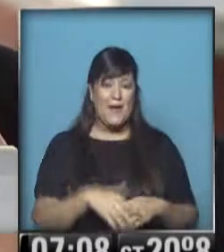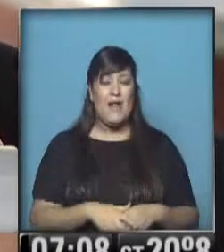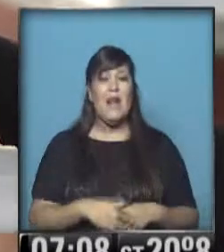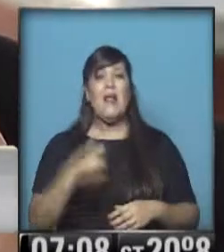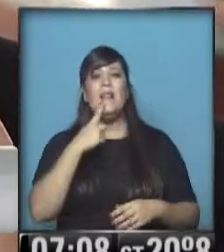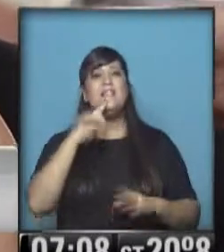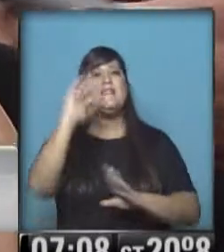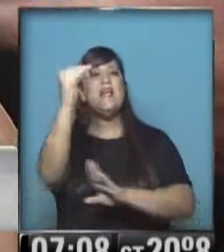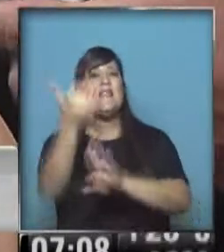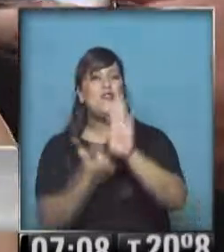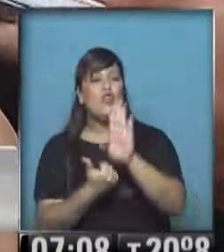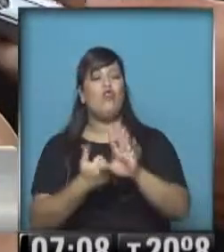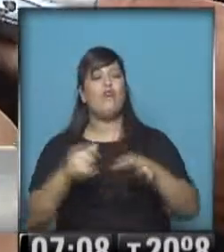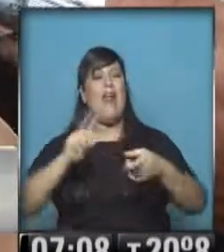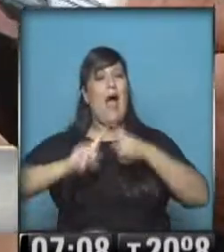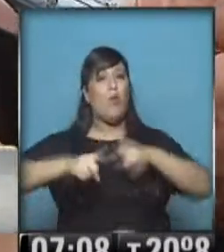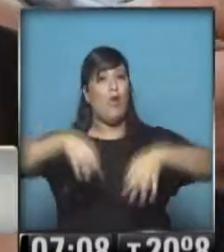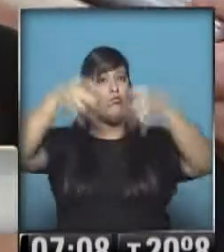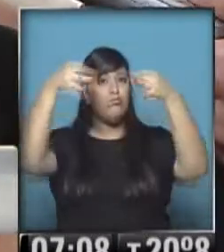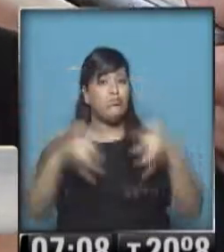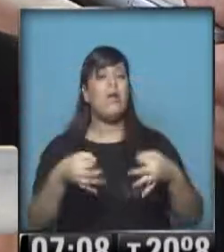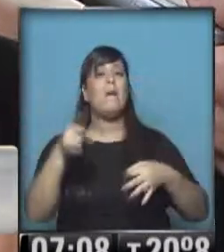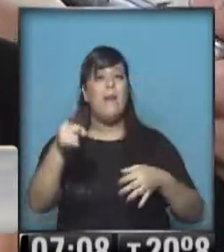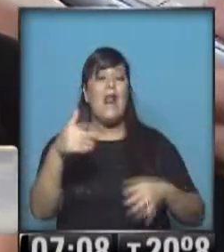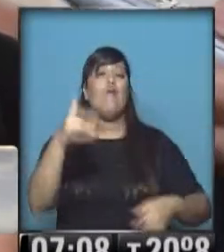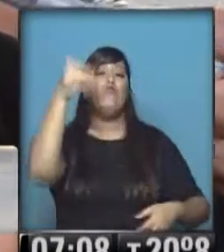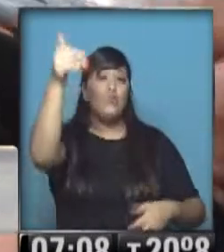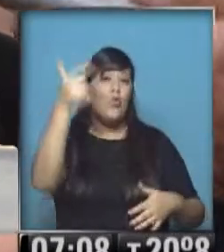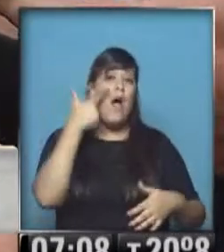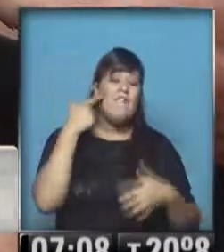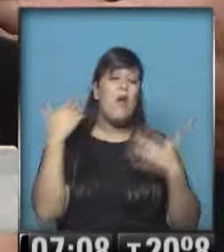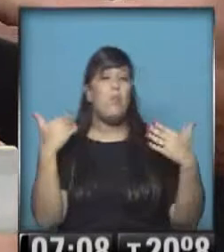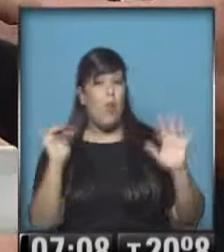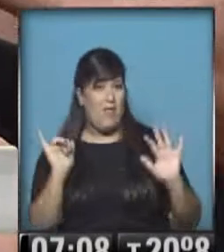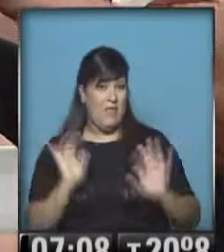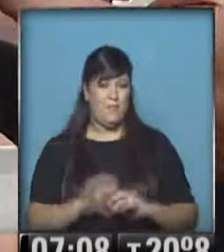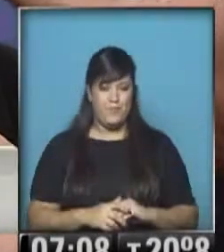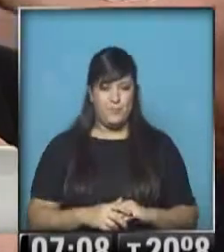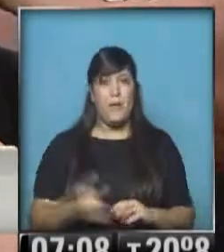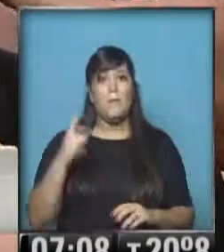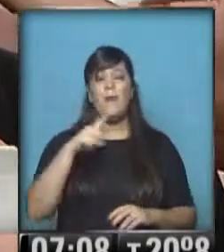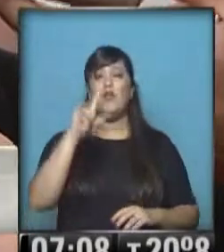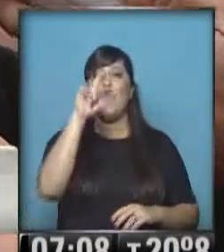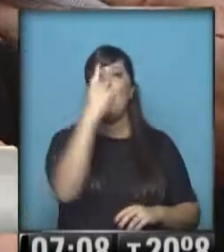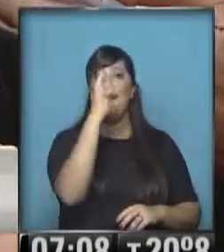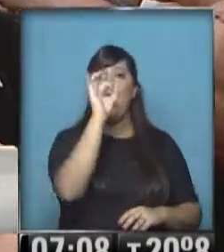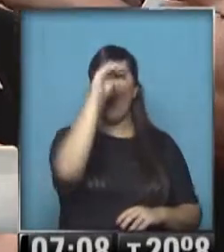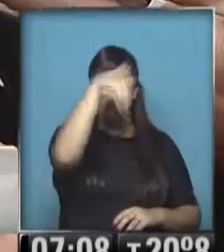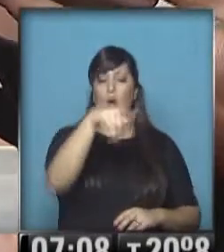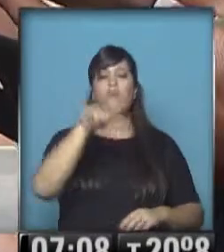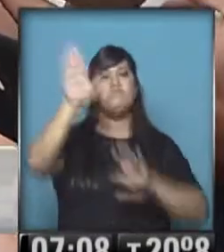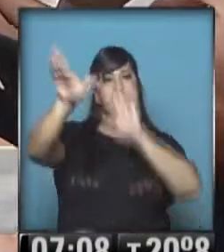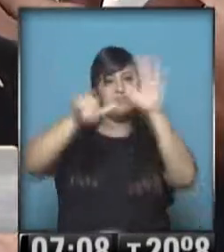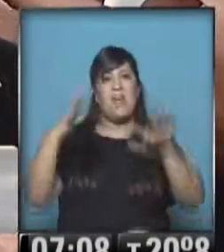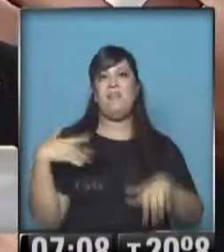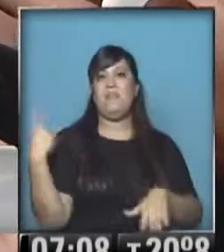descontará del acuerdo definitivo de paritarias al que pudieran arribar en futuro. La UOM se reunió con dirigentes de la Asociación